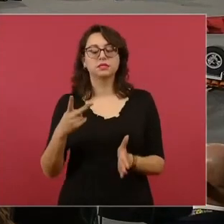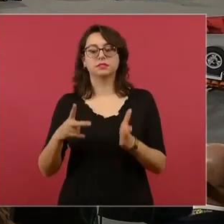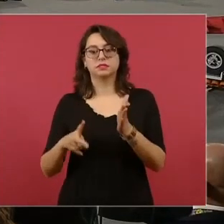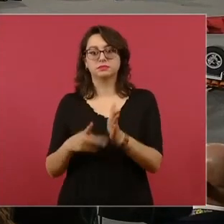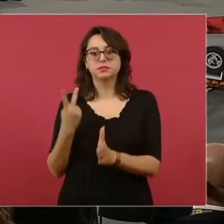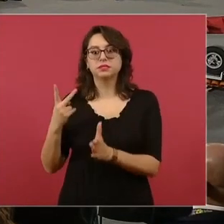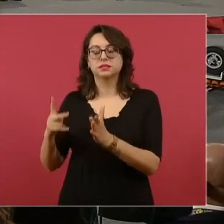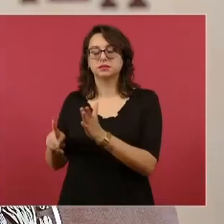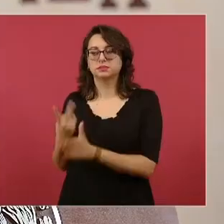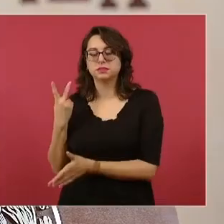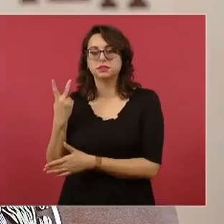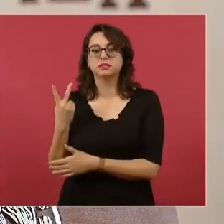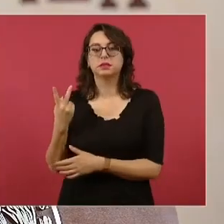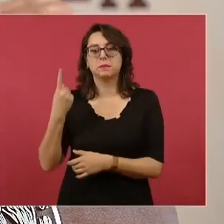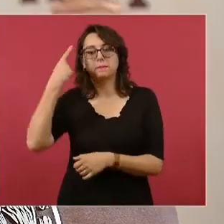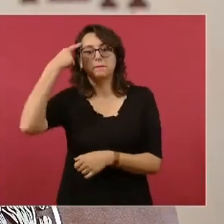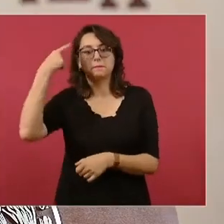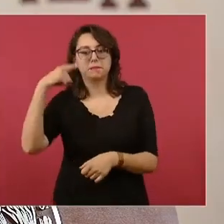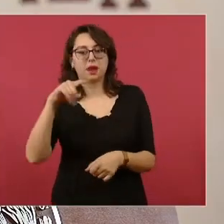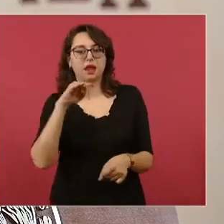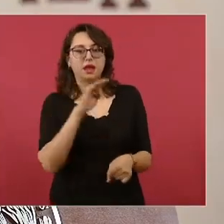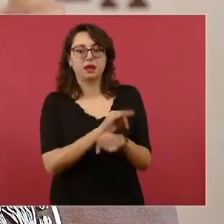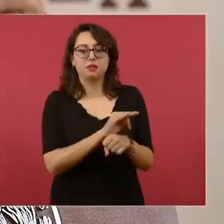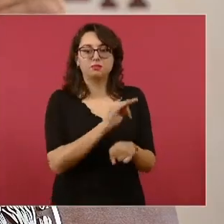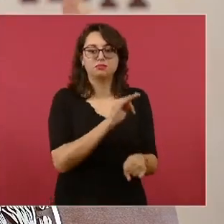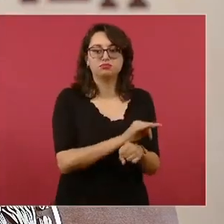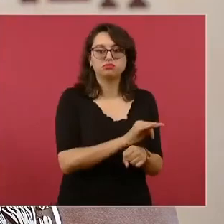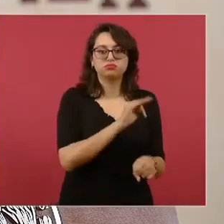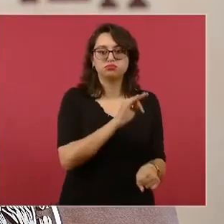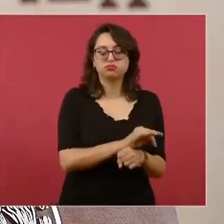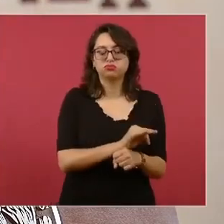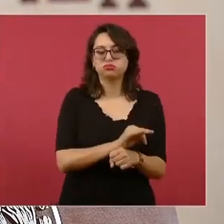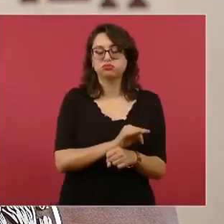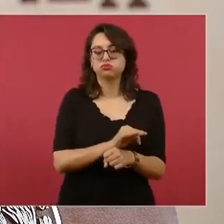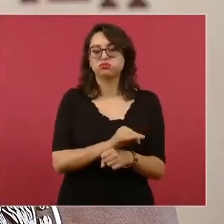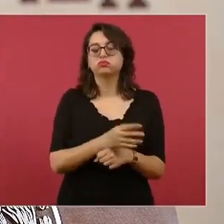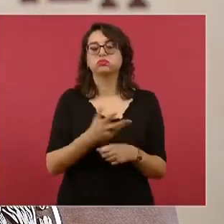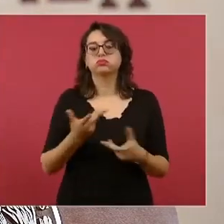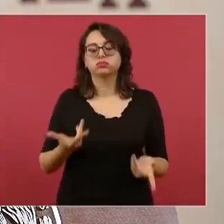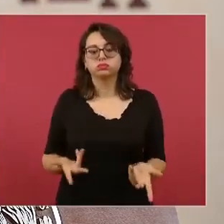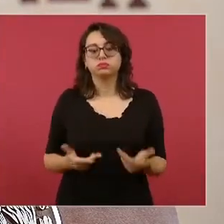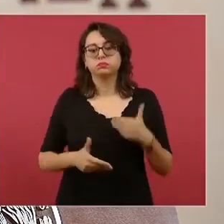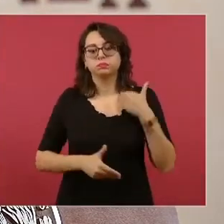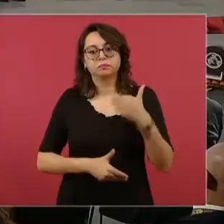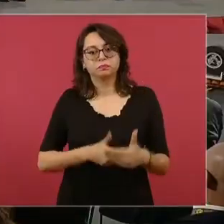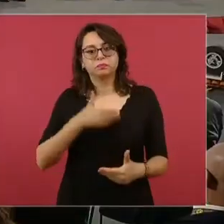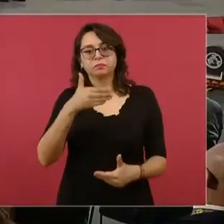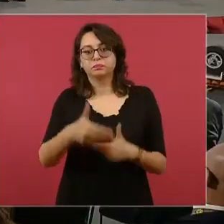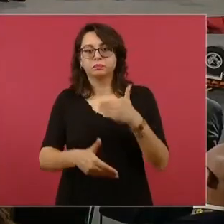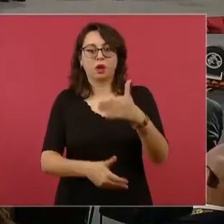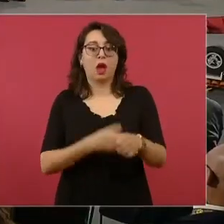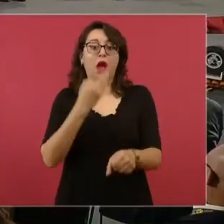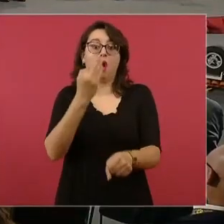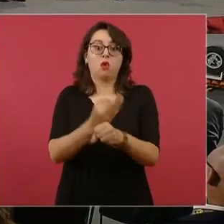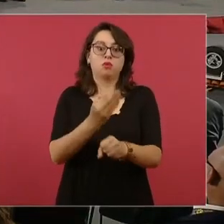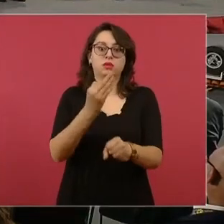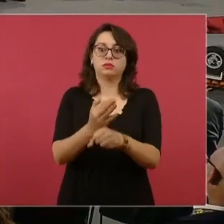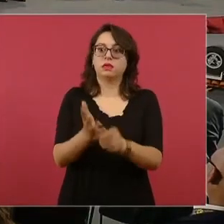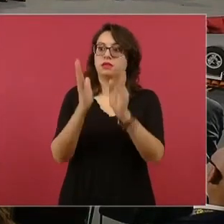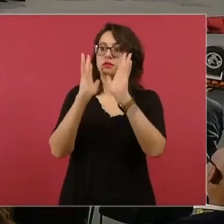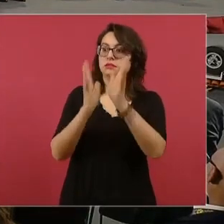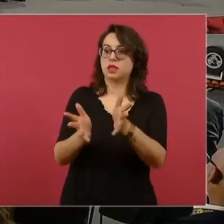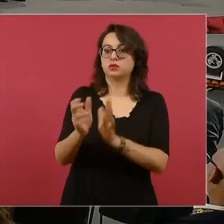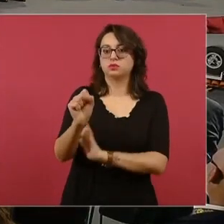Federal de Justicia Administrativa, juicios de amparo ante Tribunal Colegiado, que finalmente llegó a la Suprema Corte de Justicia